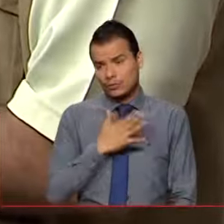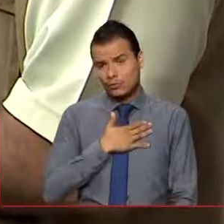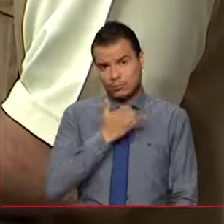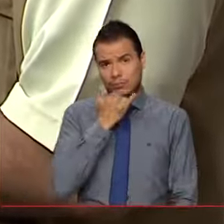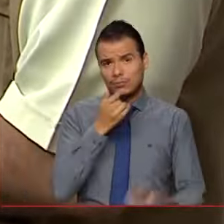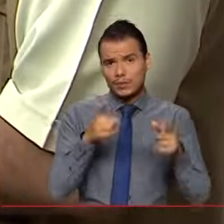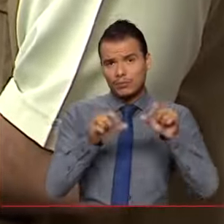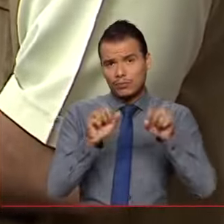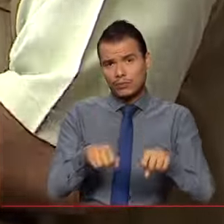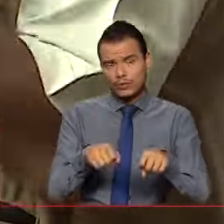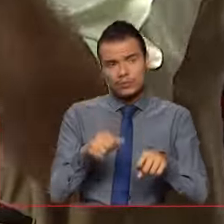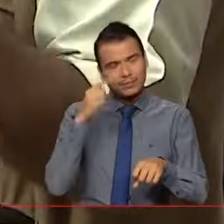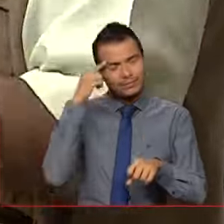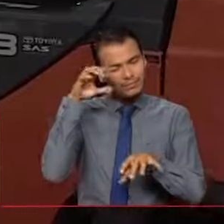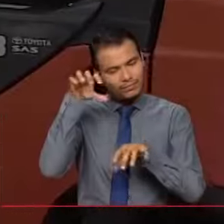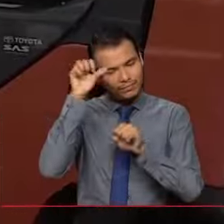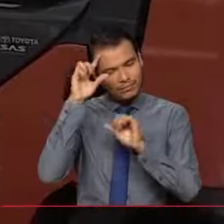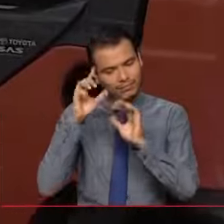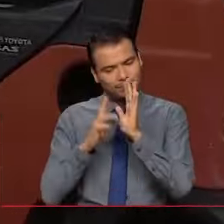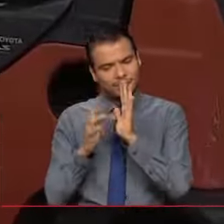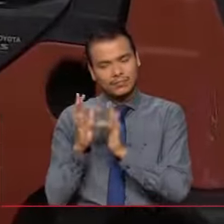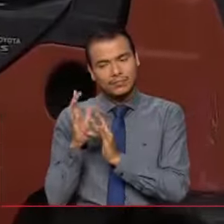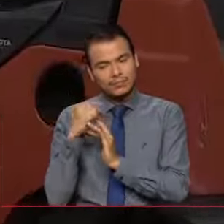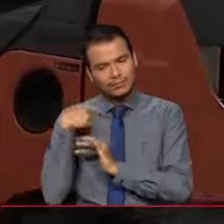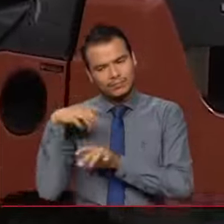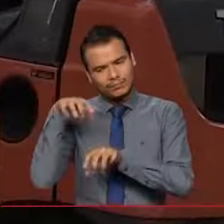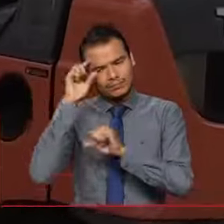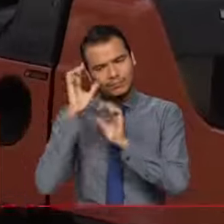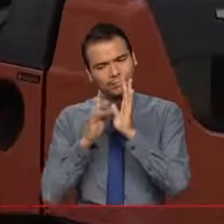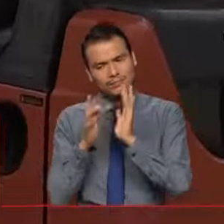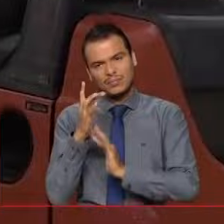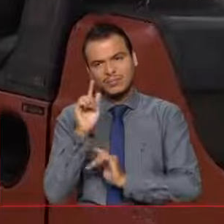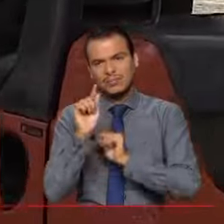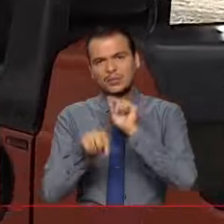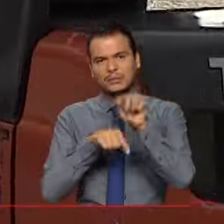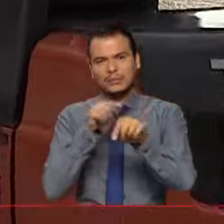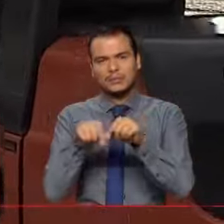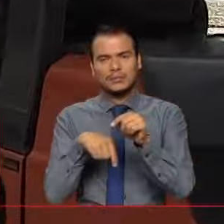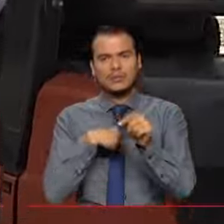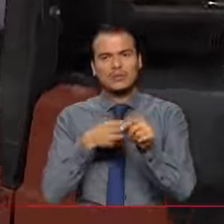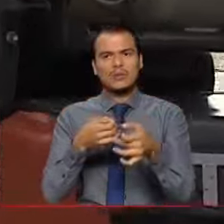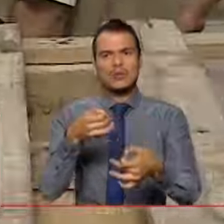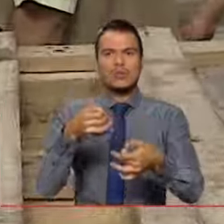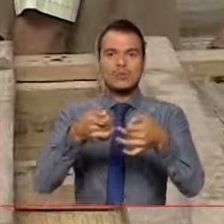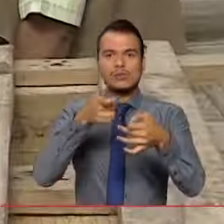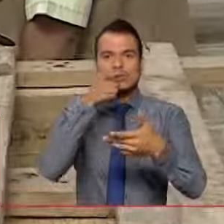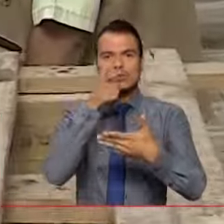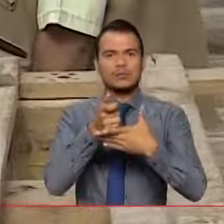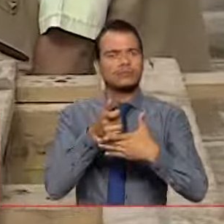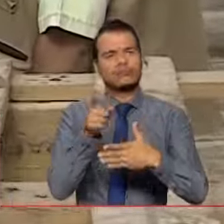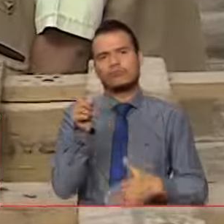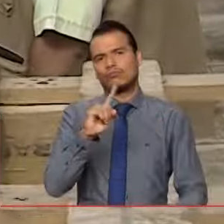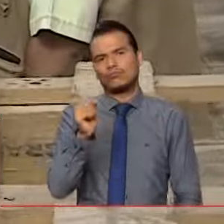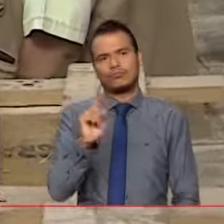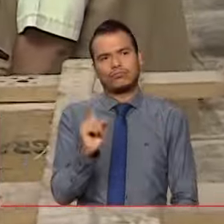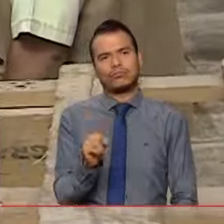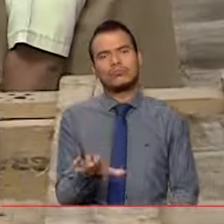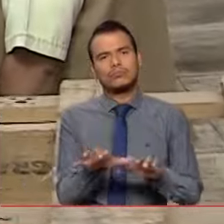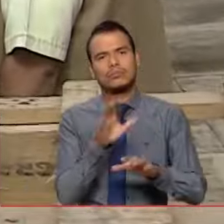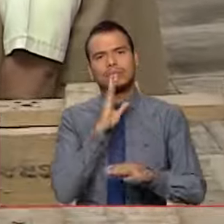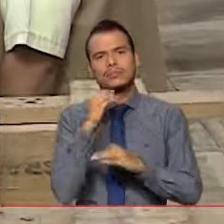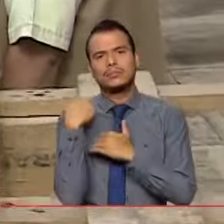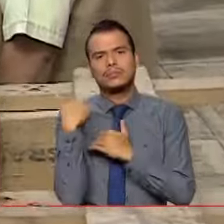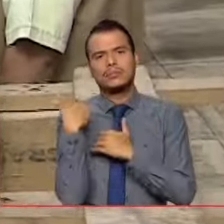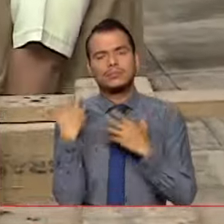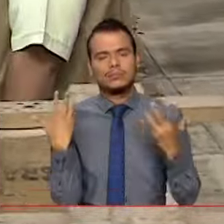todo conociendo a Jesús de Nazaret, ¿no? Cuando uno conoce a Jesús, no critica, no juzga, no señala, sino que al contrario ama. La jornada liderada por el Banco